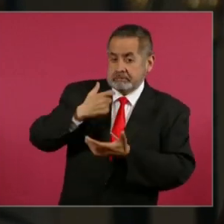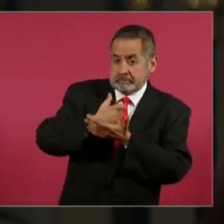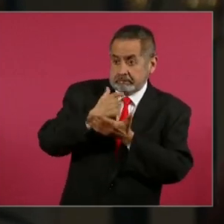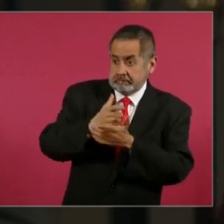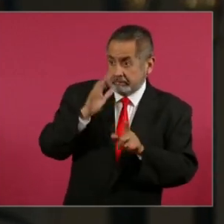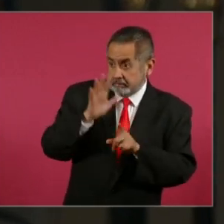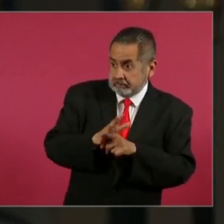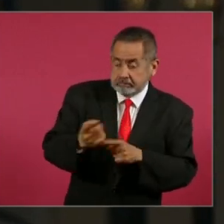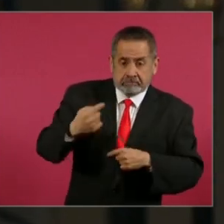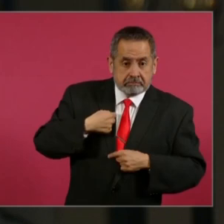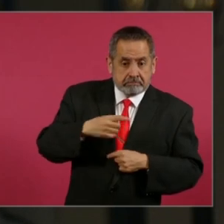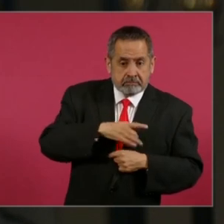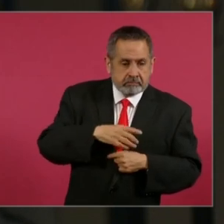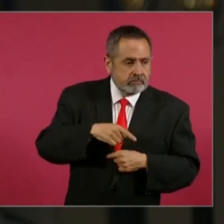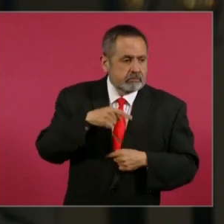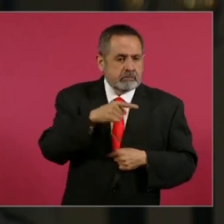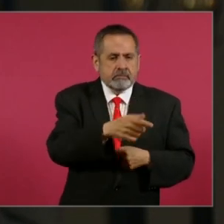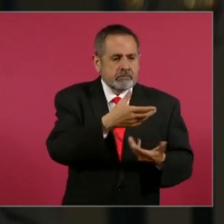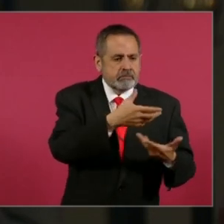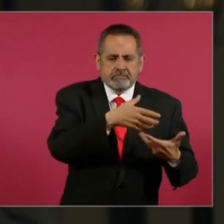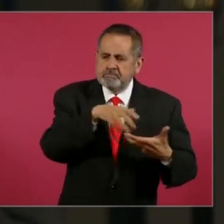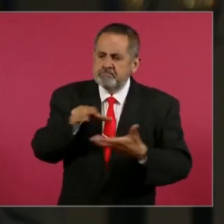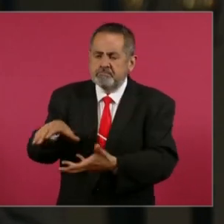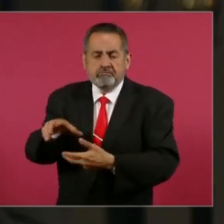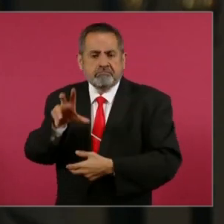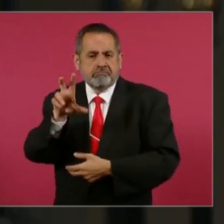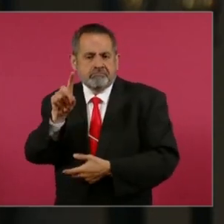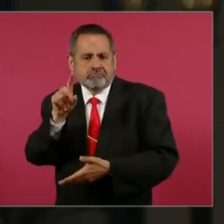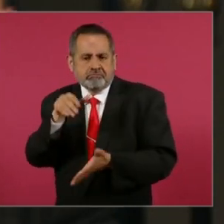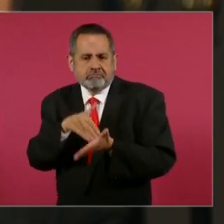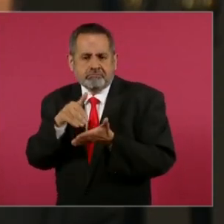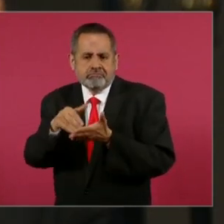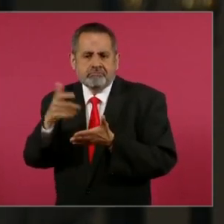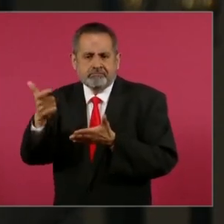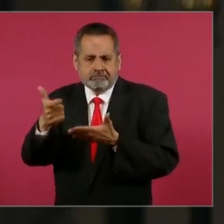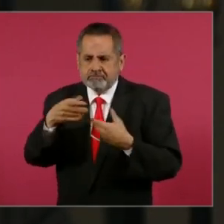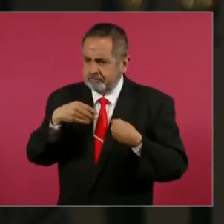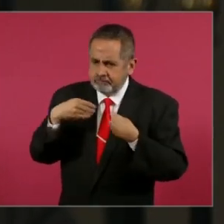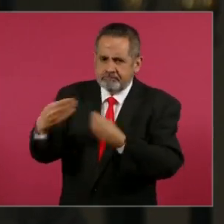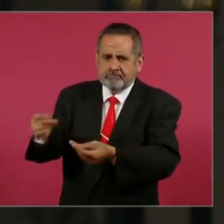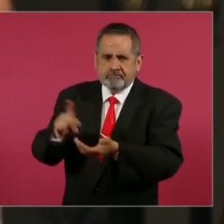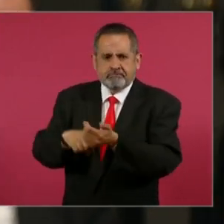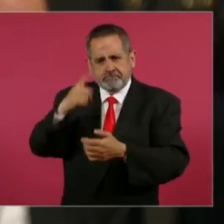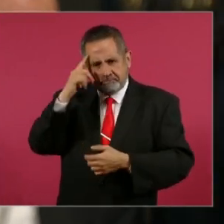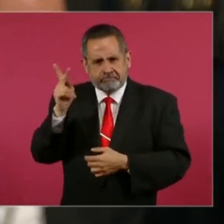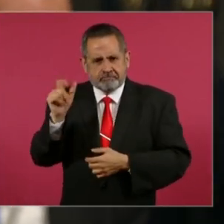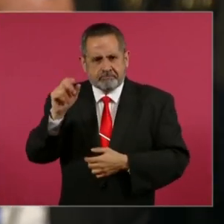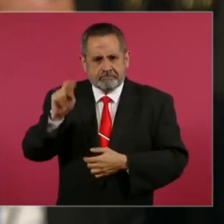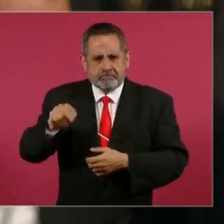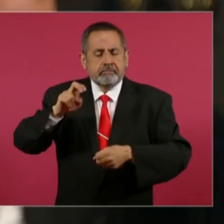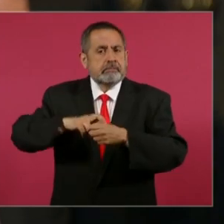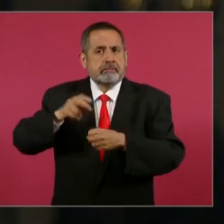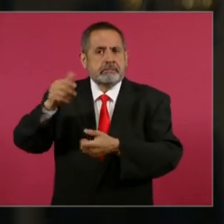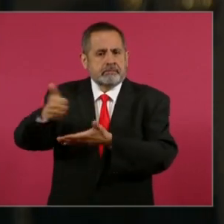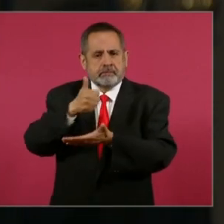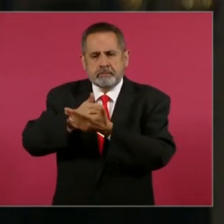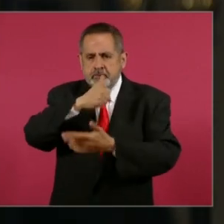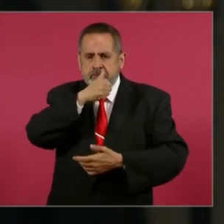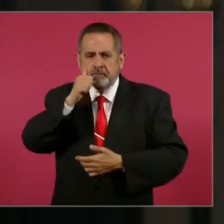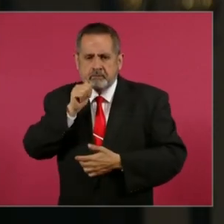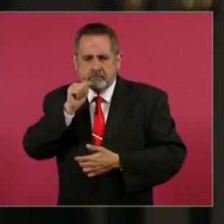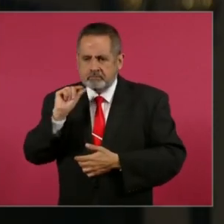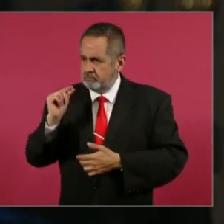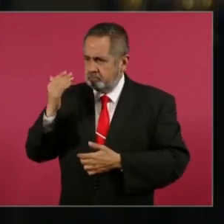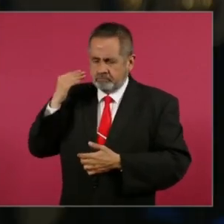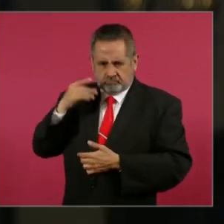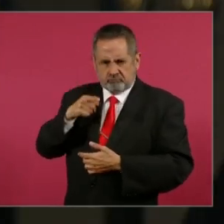empresario que, de hecho, aportó alrededor de 30 millones de pesos a la campaña del Partido de Acción Nacional en Ciudad Juárez en las pasadas